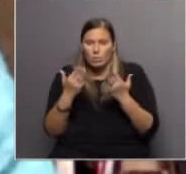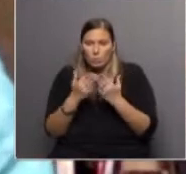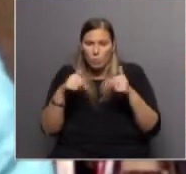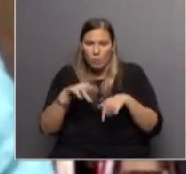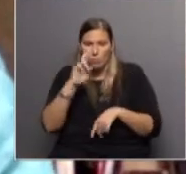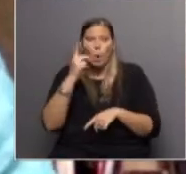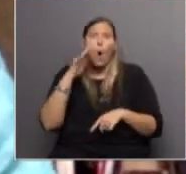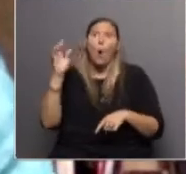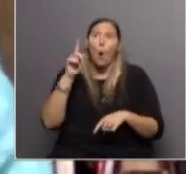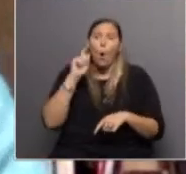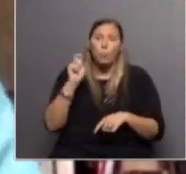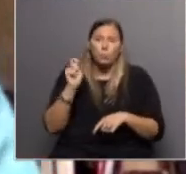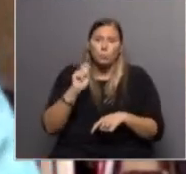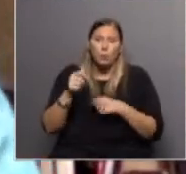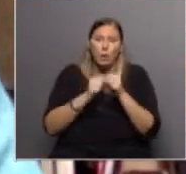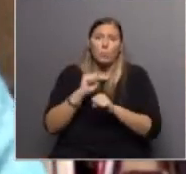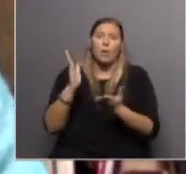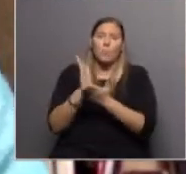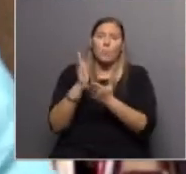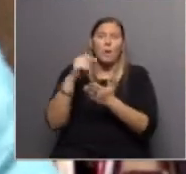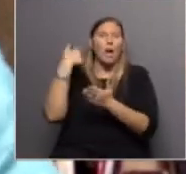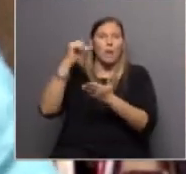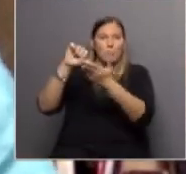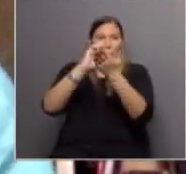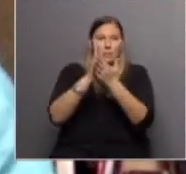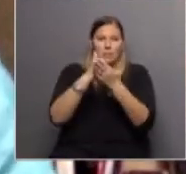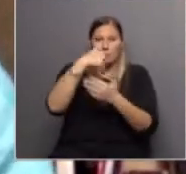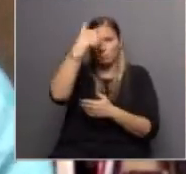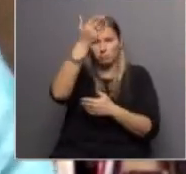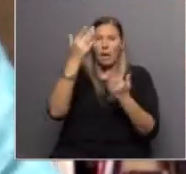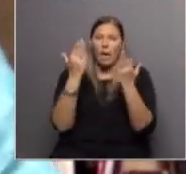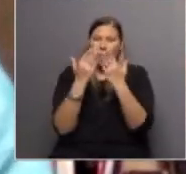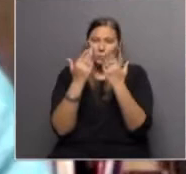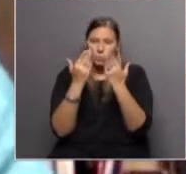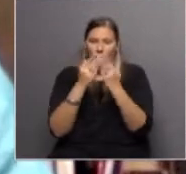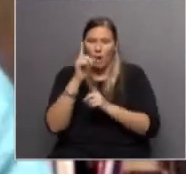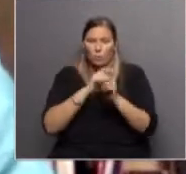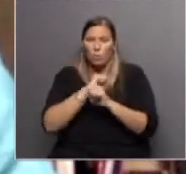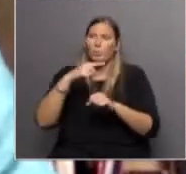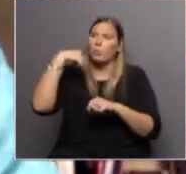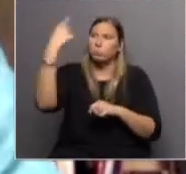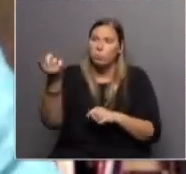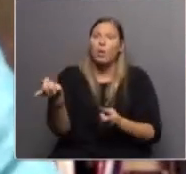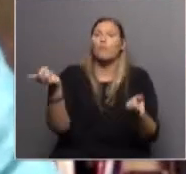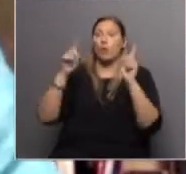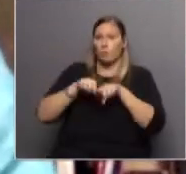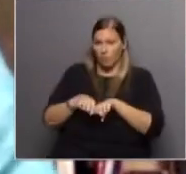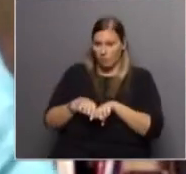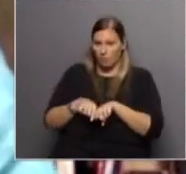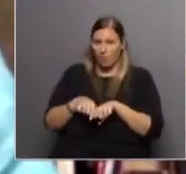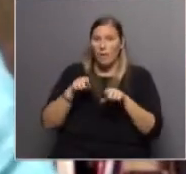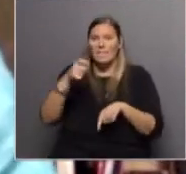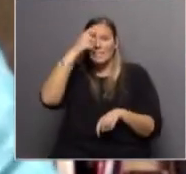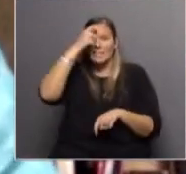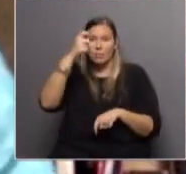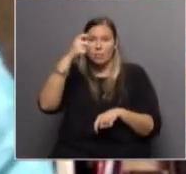muchas oportunidades de irnos a formar al exterior, y no todos, pero muchos tuvimos la oportunidad de volver. Entonces, los